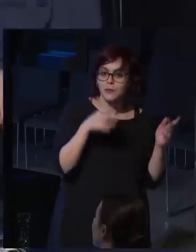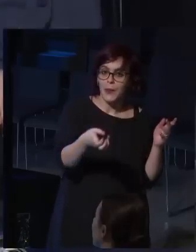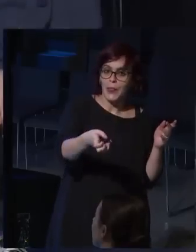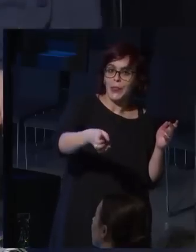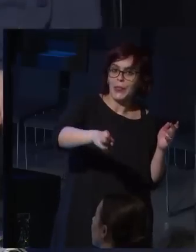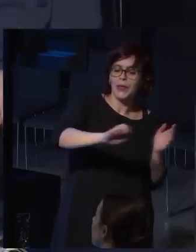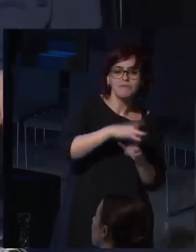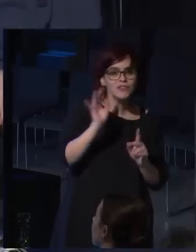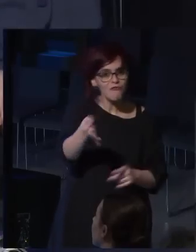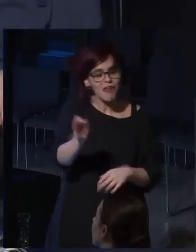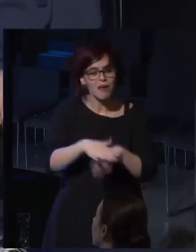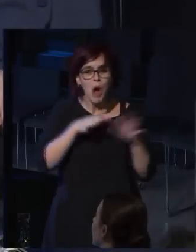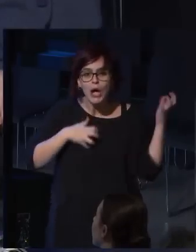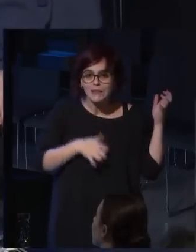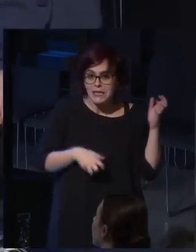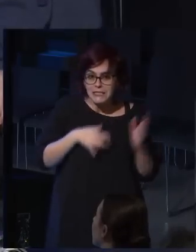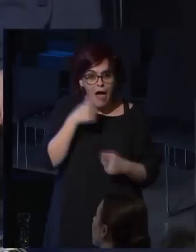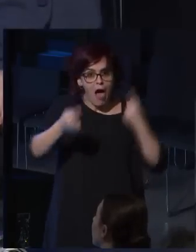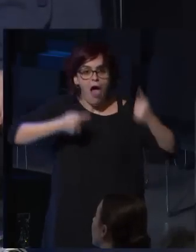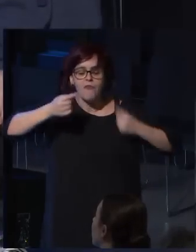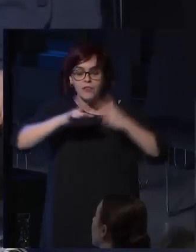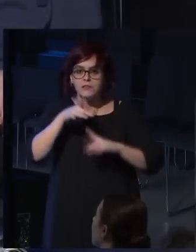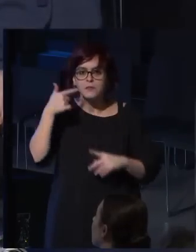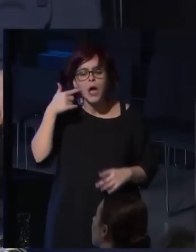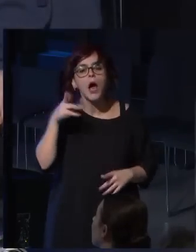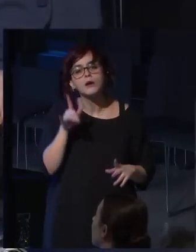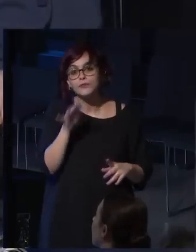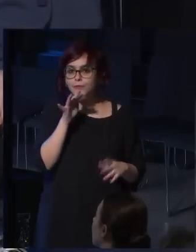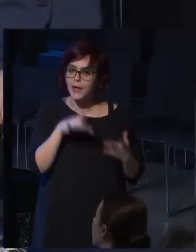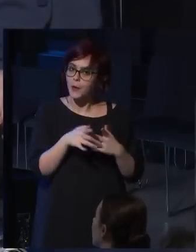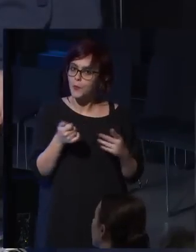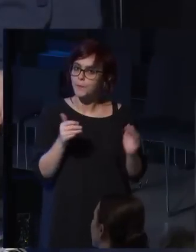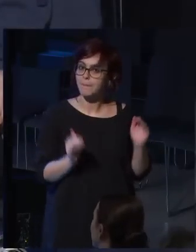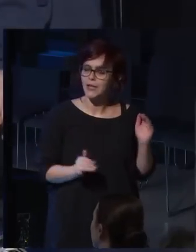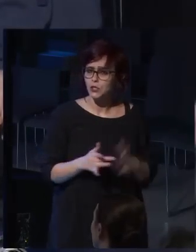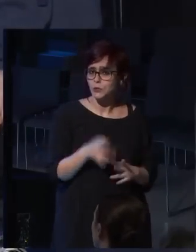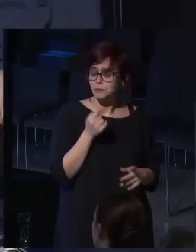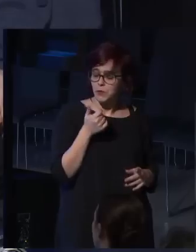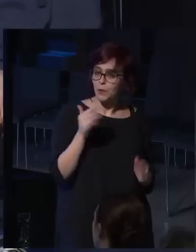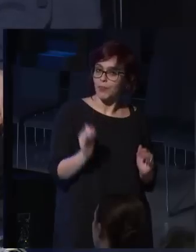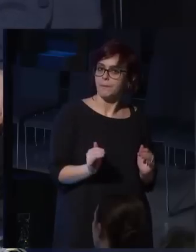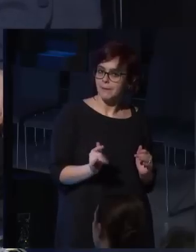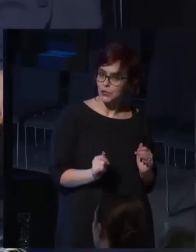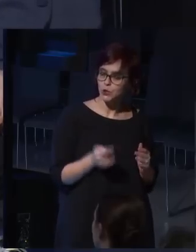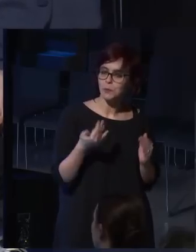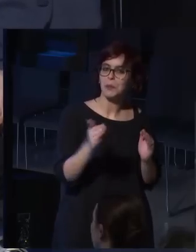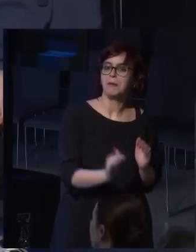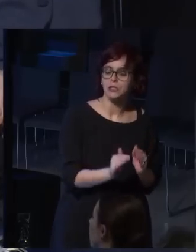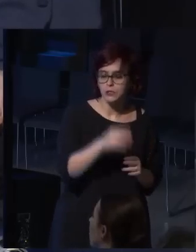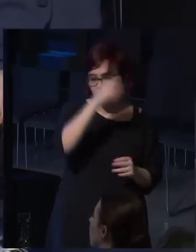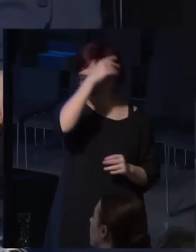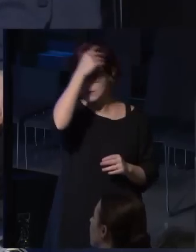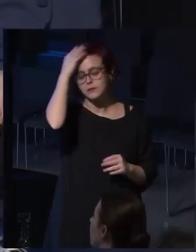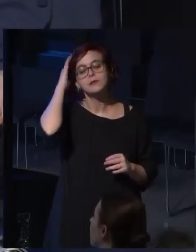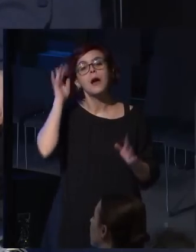Y efectivamente en el mundo de los guitarristas nos pasa mucho que es, ah, si todavía puedo tocar infinitamente más bajo. Pero yo creo que